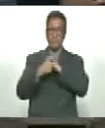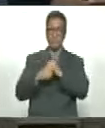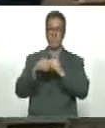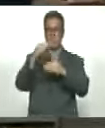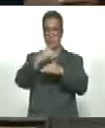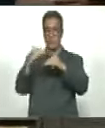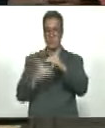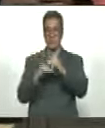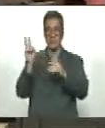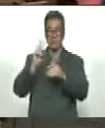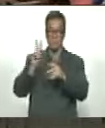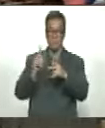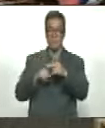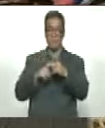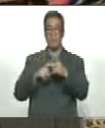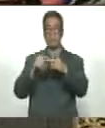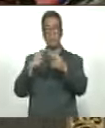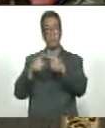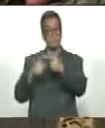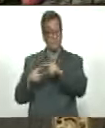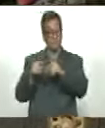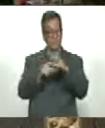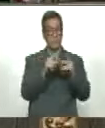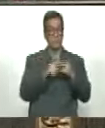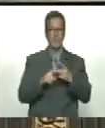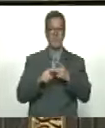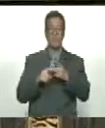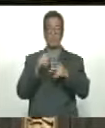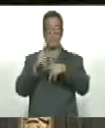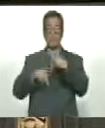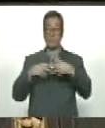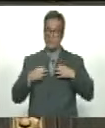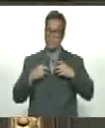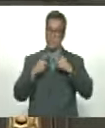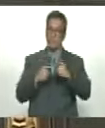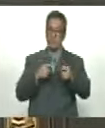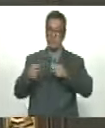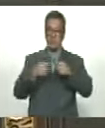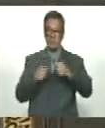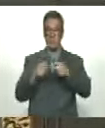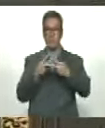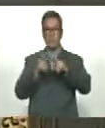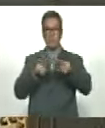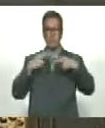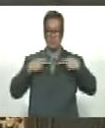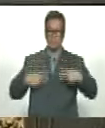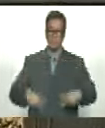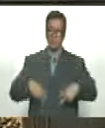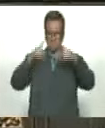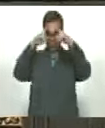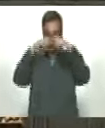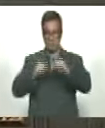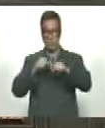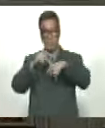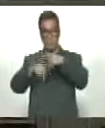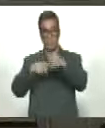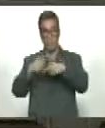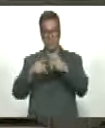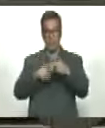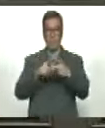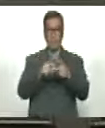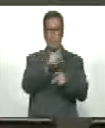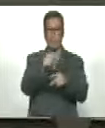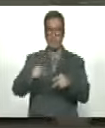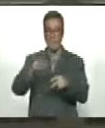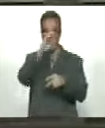clase media Venezuela, sexodiversidad, comando de salud, movimiento Paz y Vida, profesionales y técnicos,